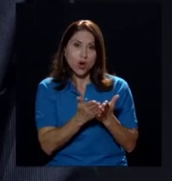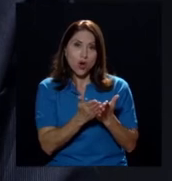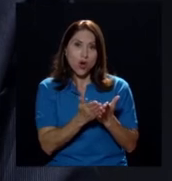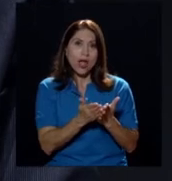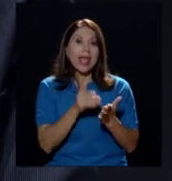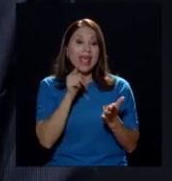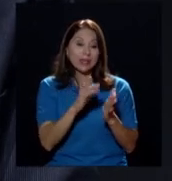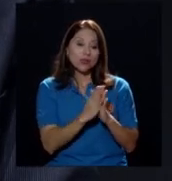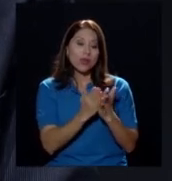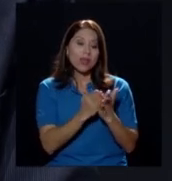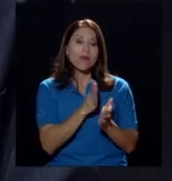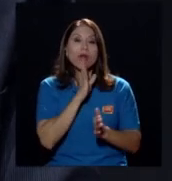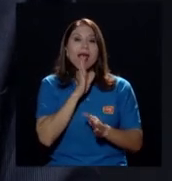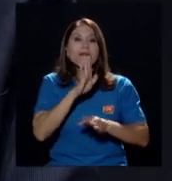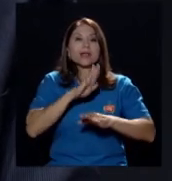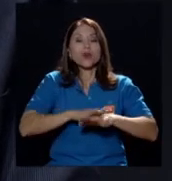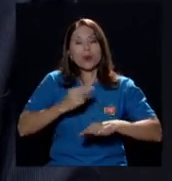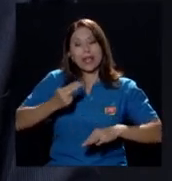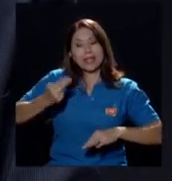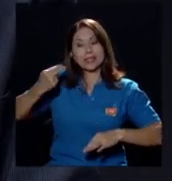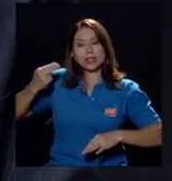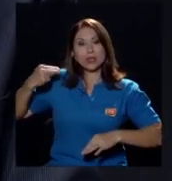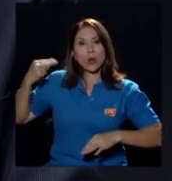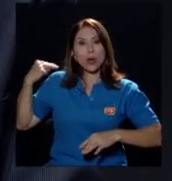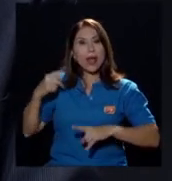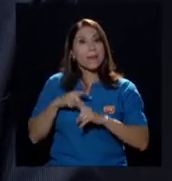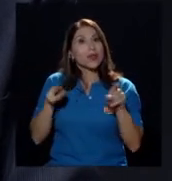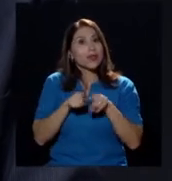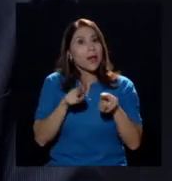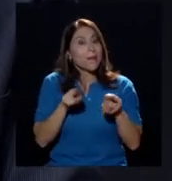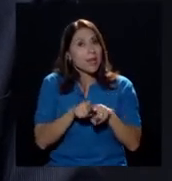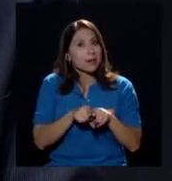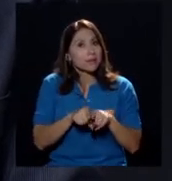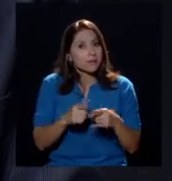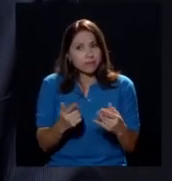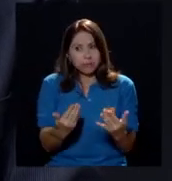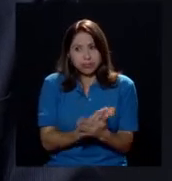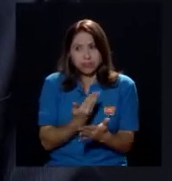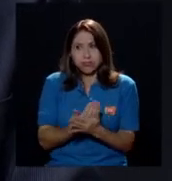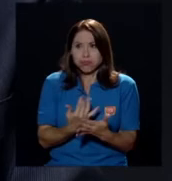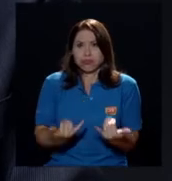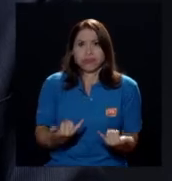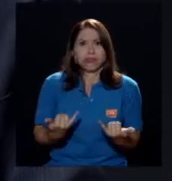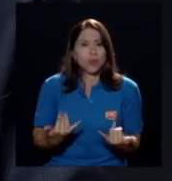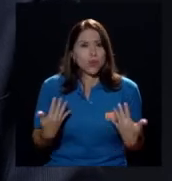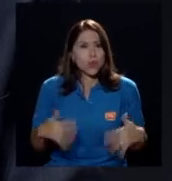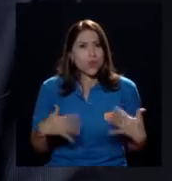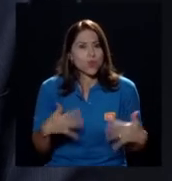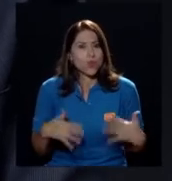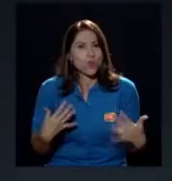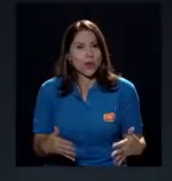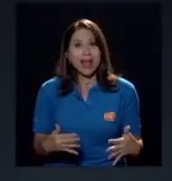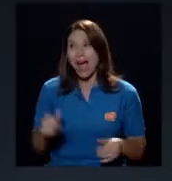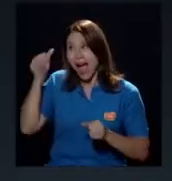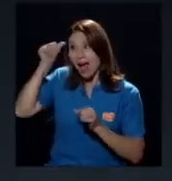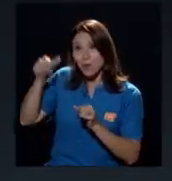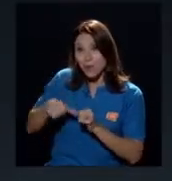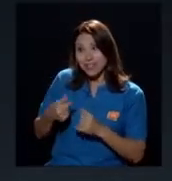mete con la historia pero es un libro de una actualidad presión periodista